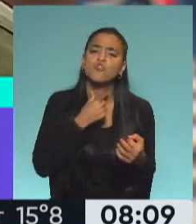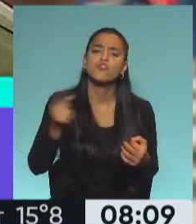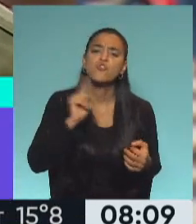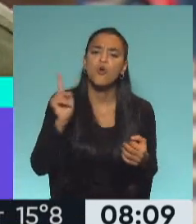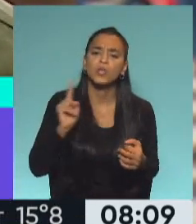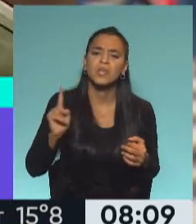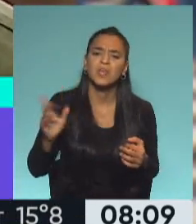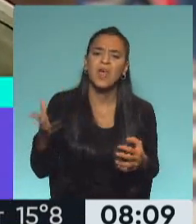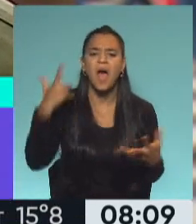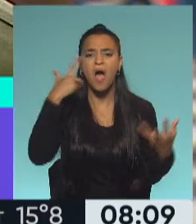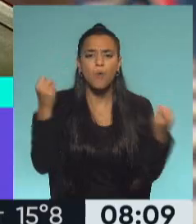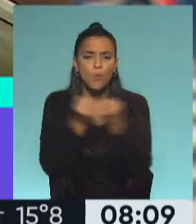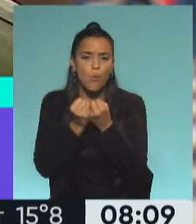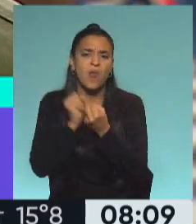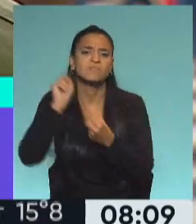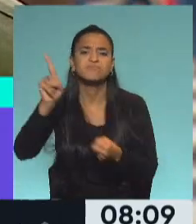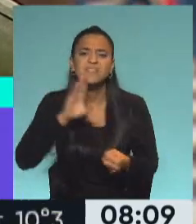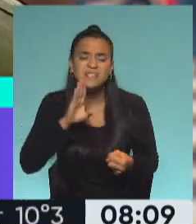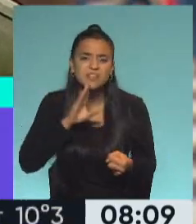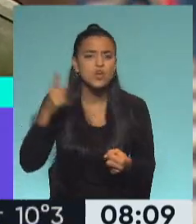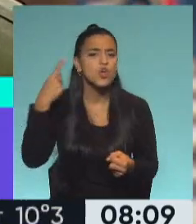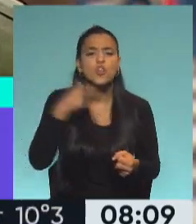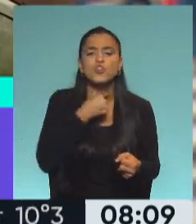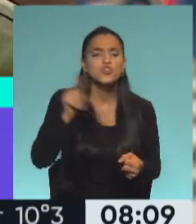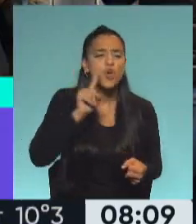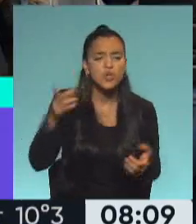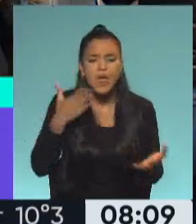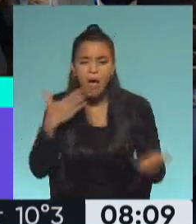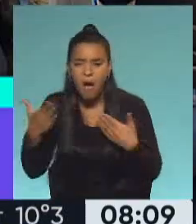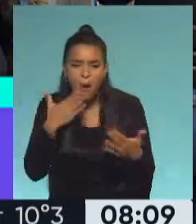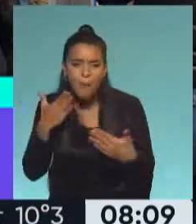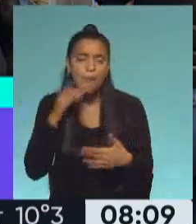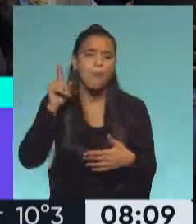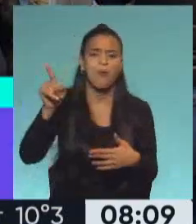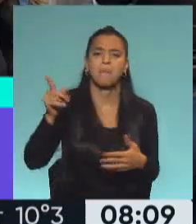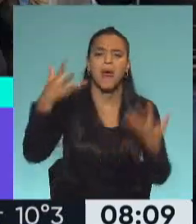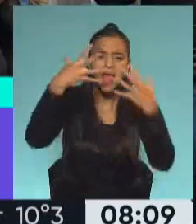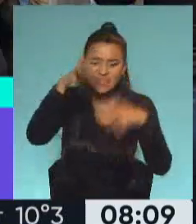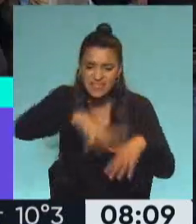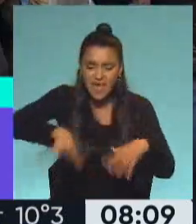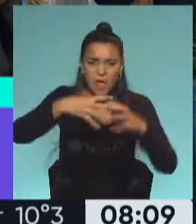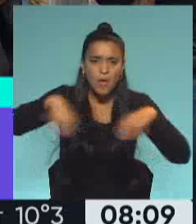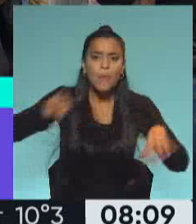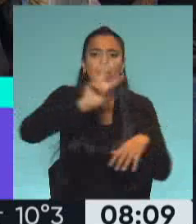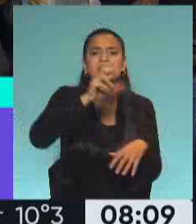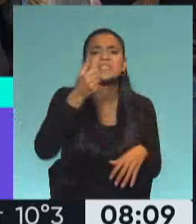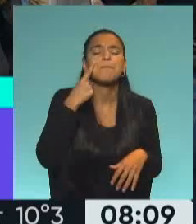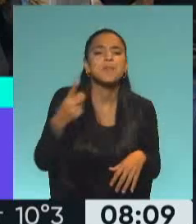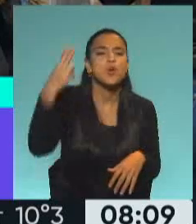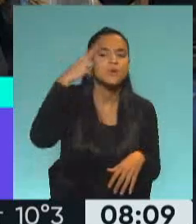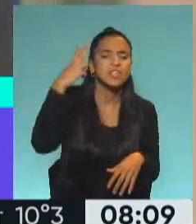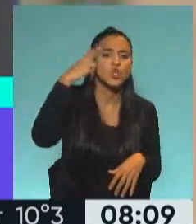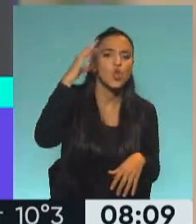hacer ningún acuerdo con los israelíes, no quiere hablar con ellos para dividir la tierra. Quieren los